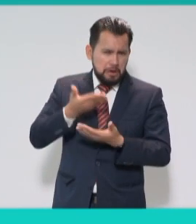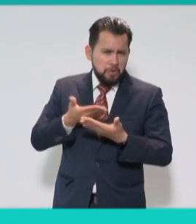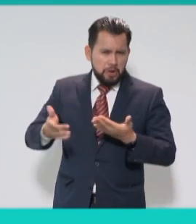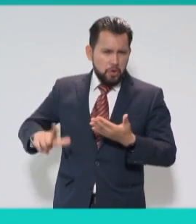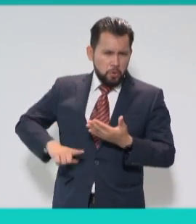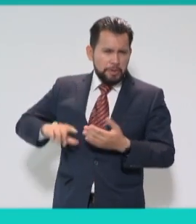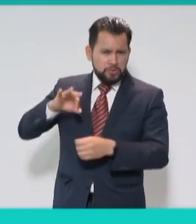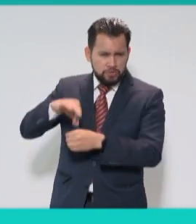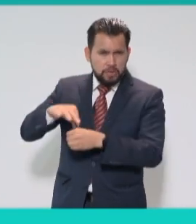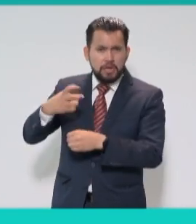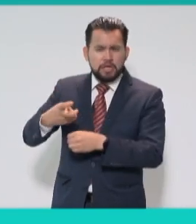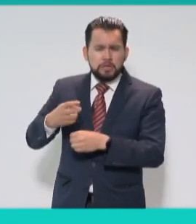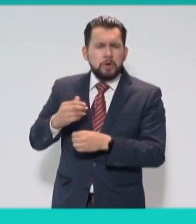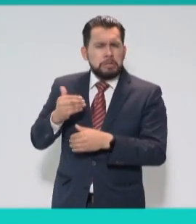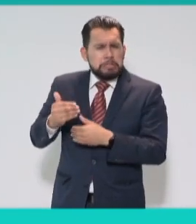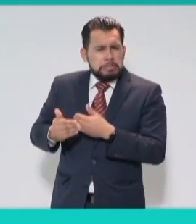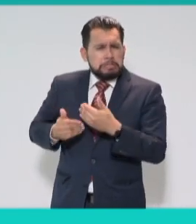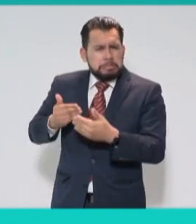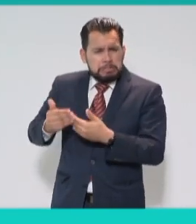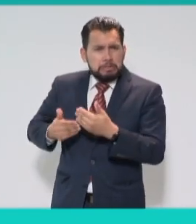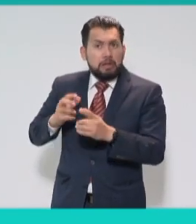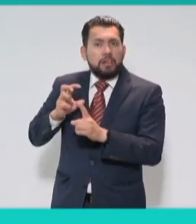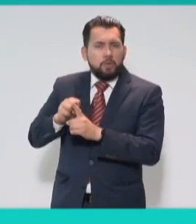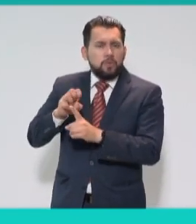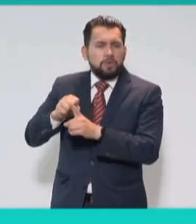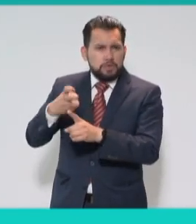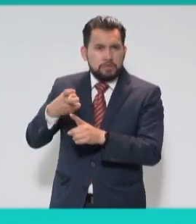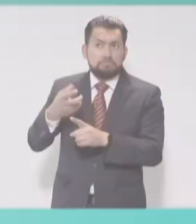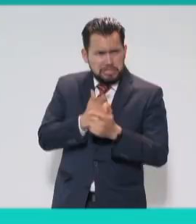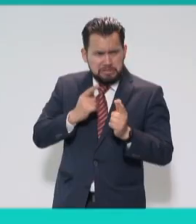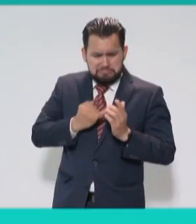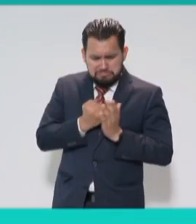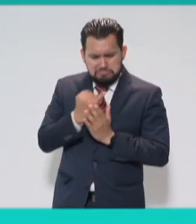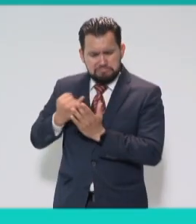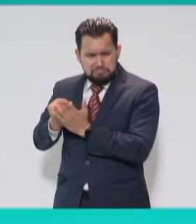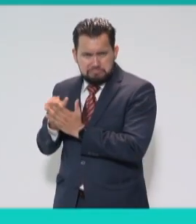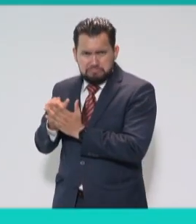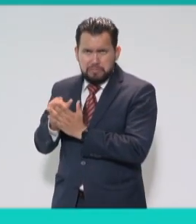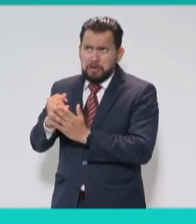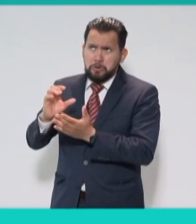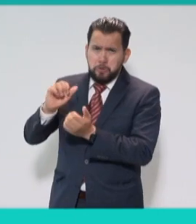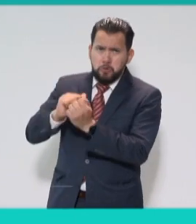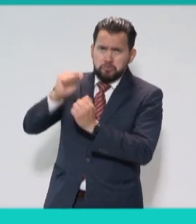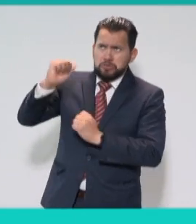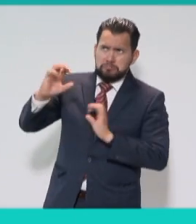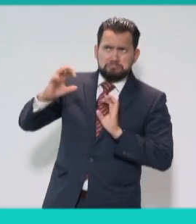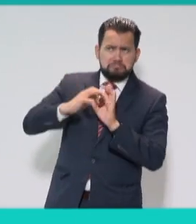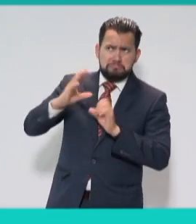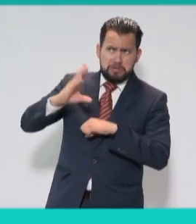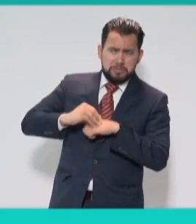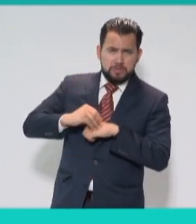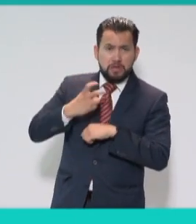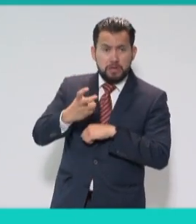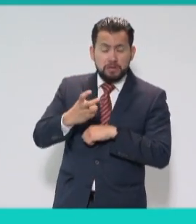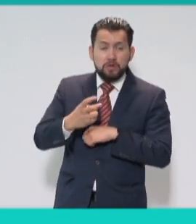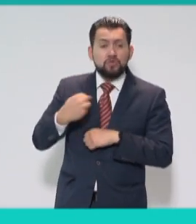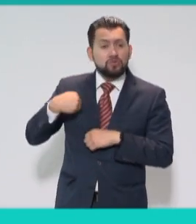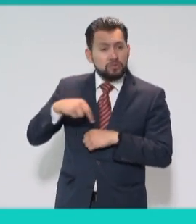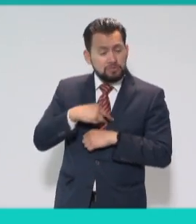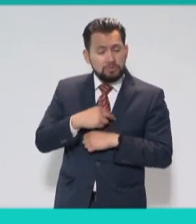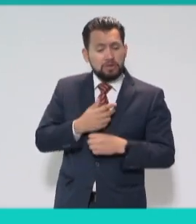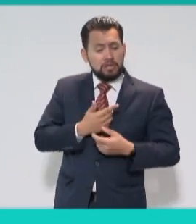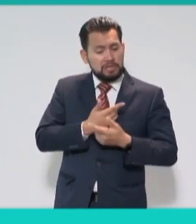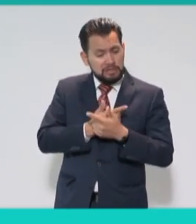hemos conformado poco a poco en más de 4 décadas. Cuidemos la autonomía, la certeza,